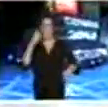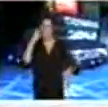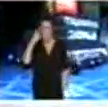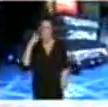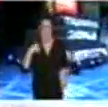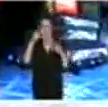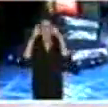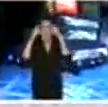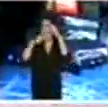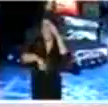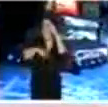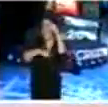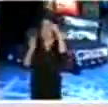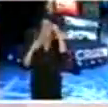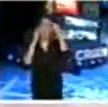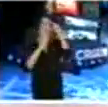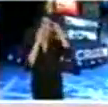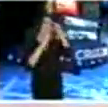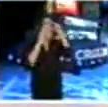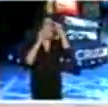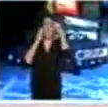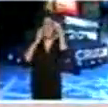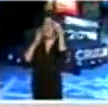Las capas. Cham, cham, ah.